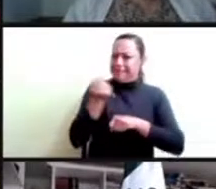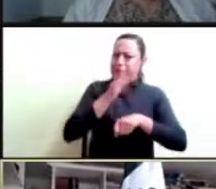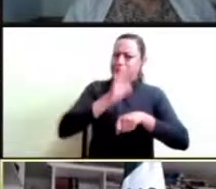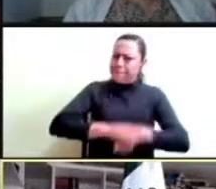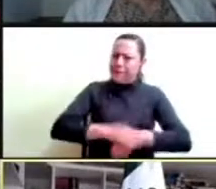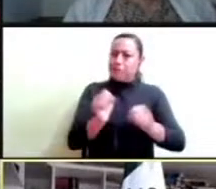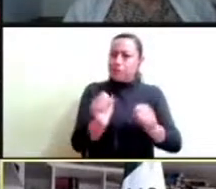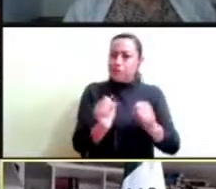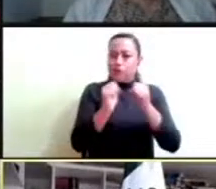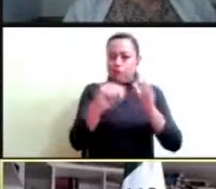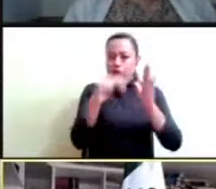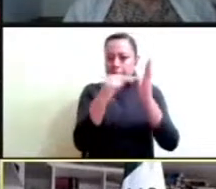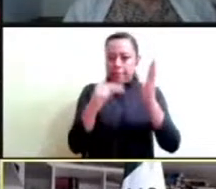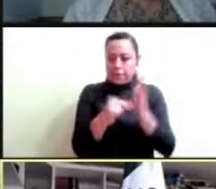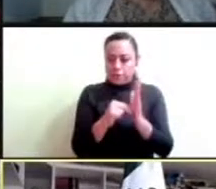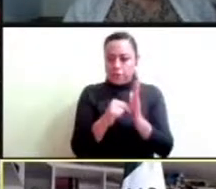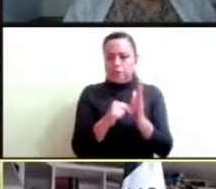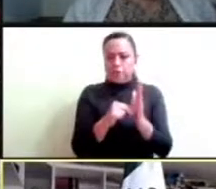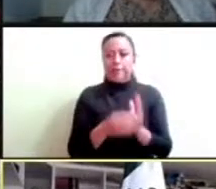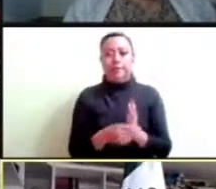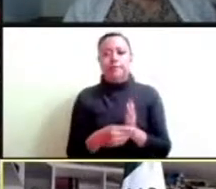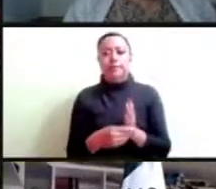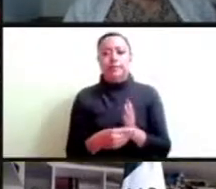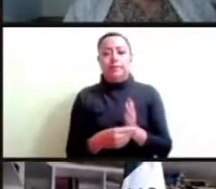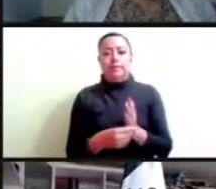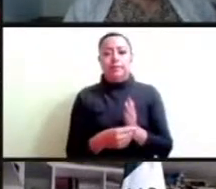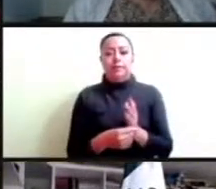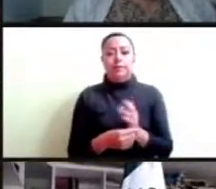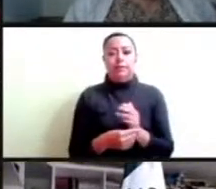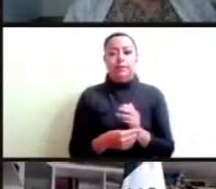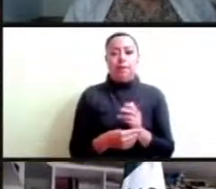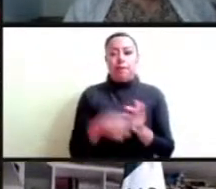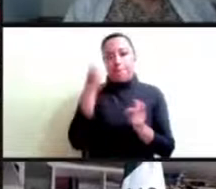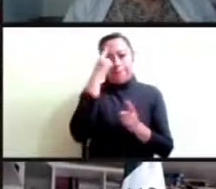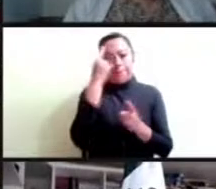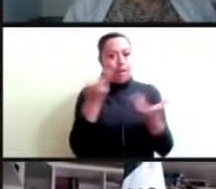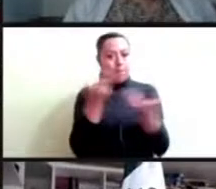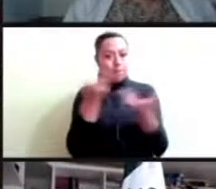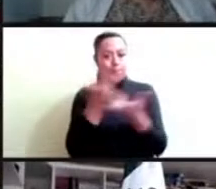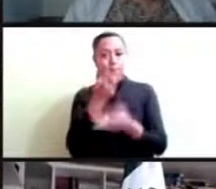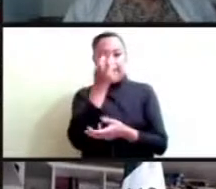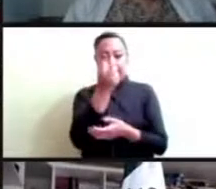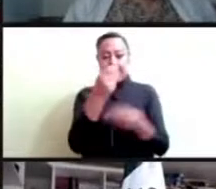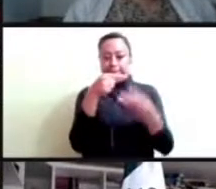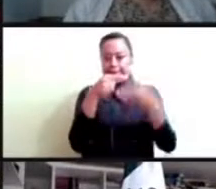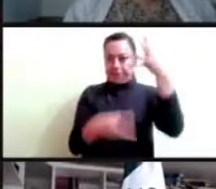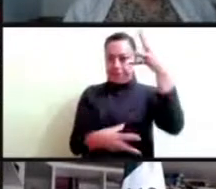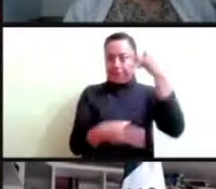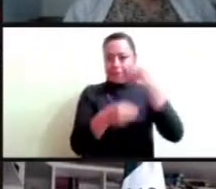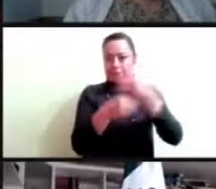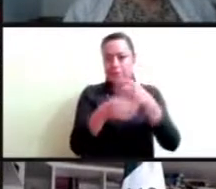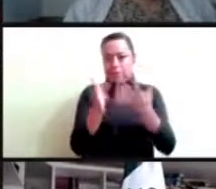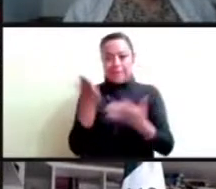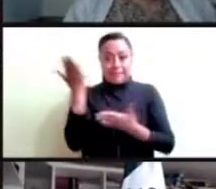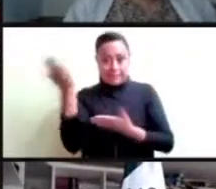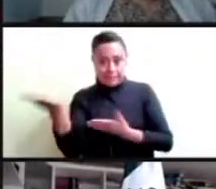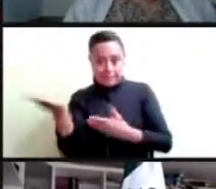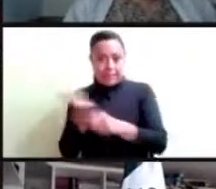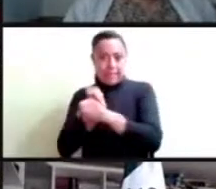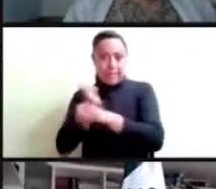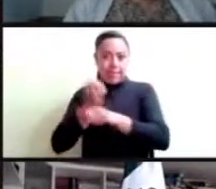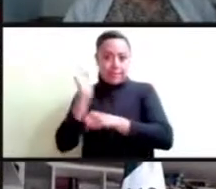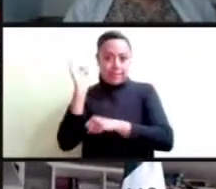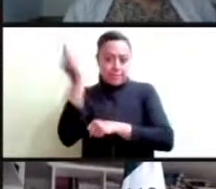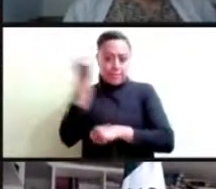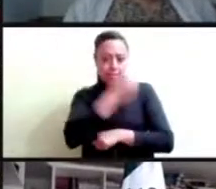mayor fuerza en términos de acciones a esta relación entre entidades federativas, municipios